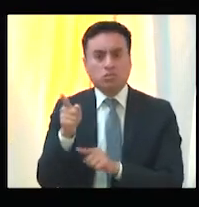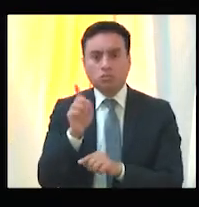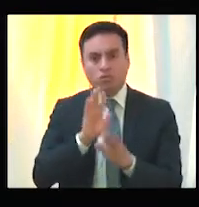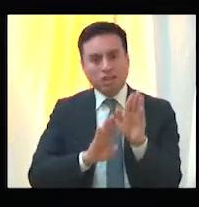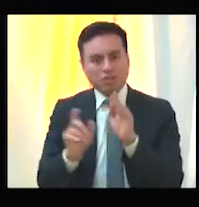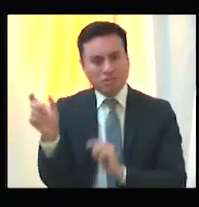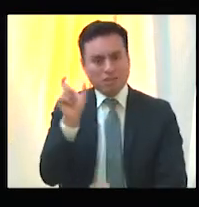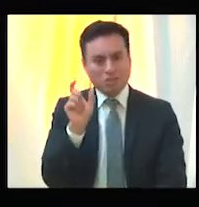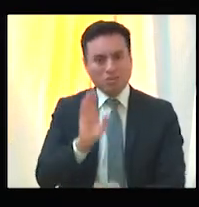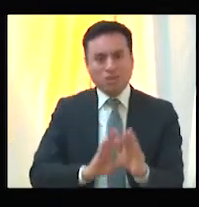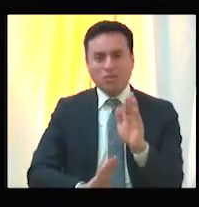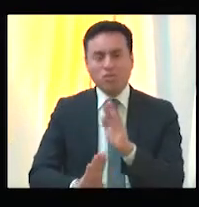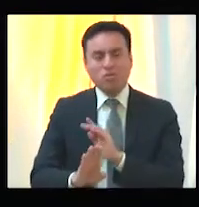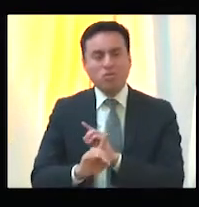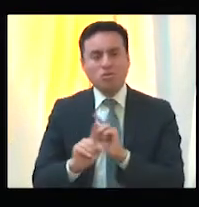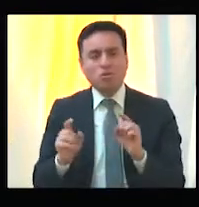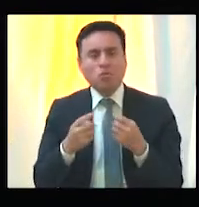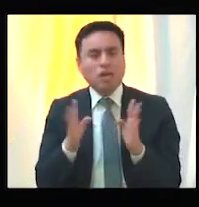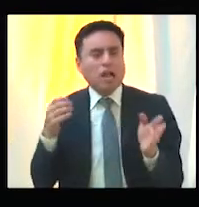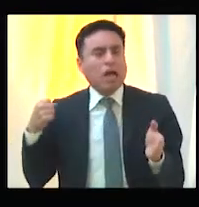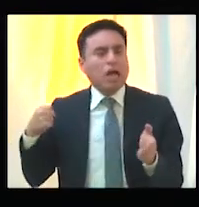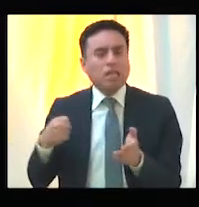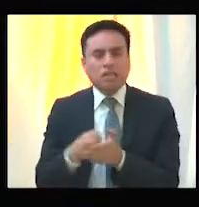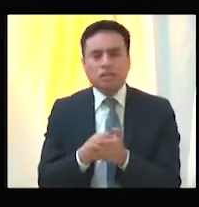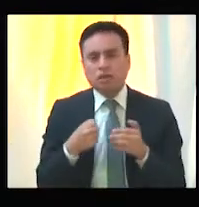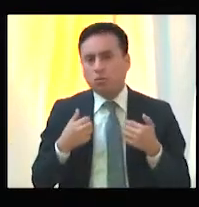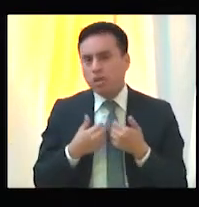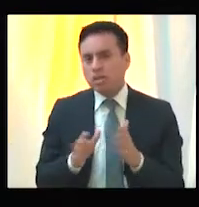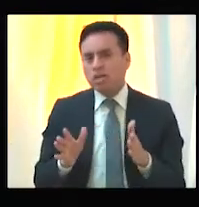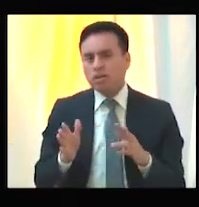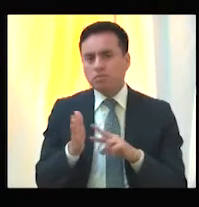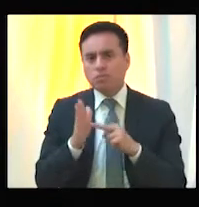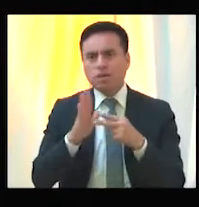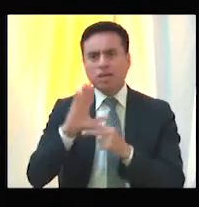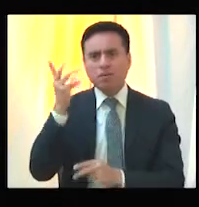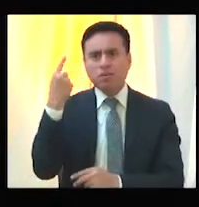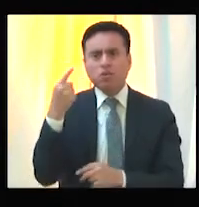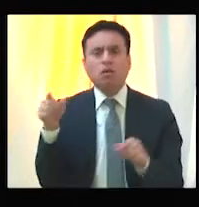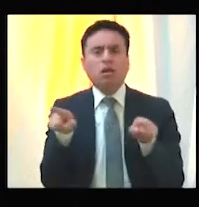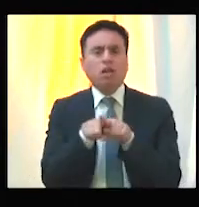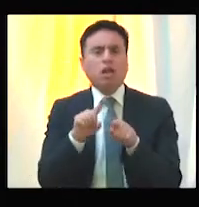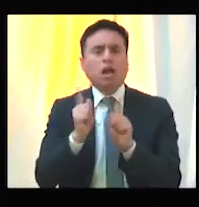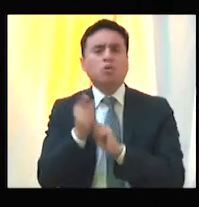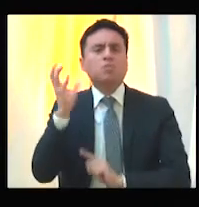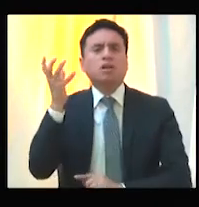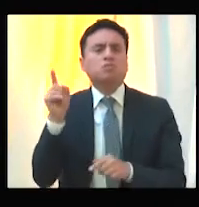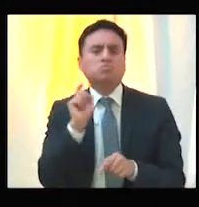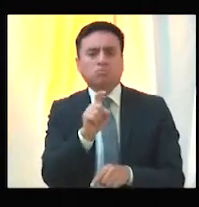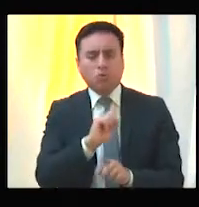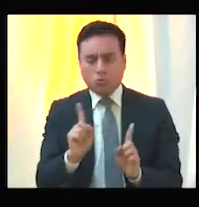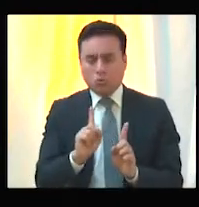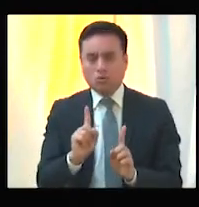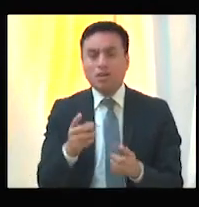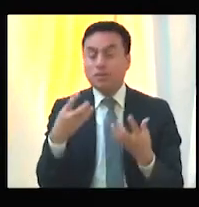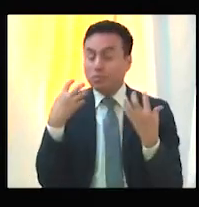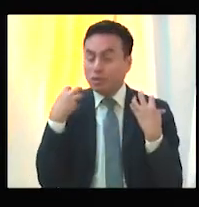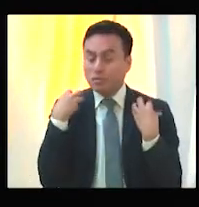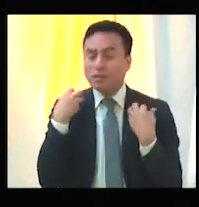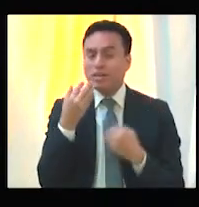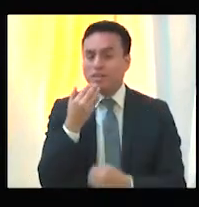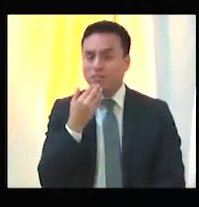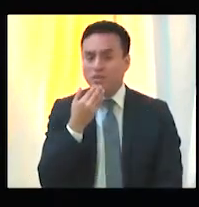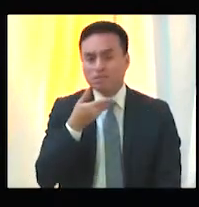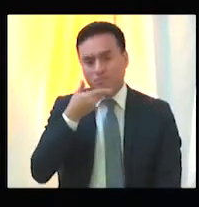cuidado con eso, ¿verdad? No cualquier accidente, no cualquier crisis climática es cambio climático, y ahí hay una cosa de responsabilidad, y